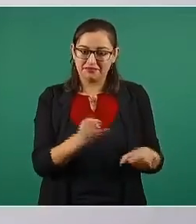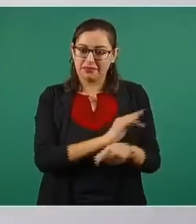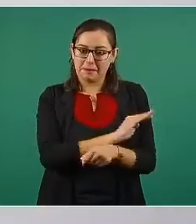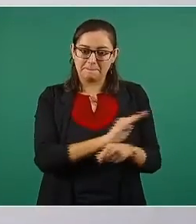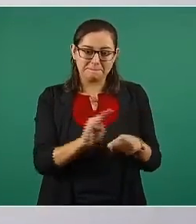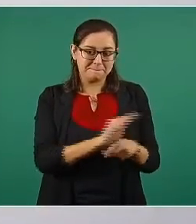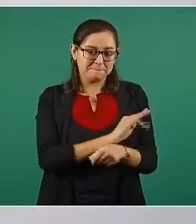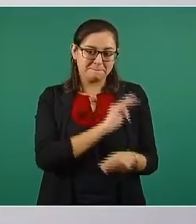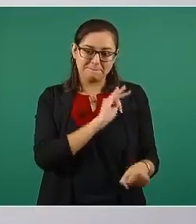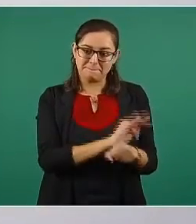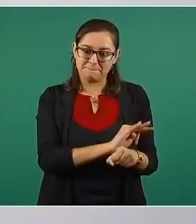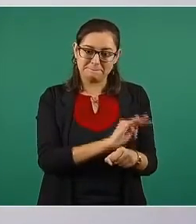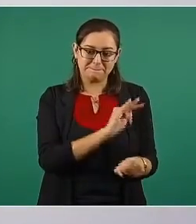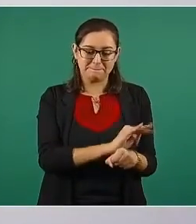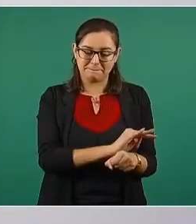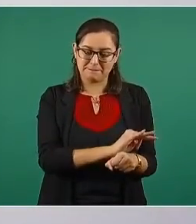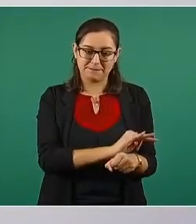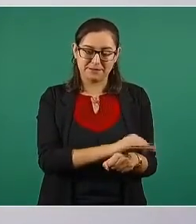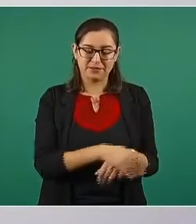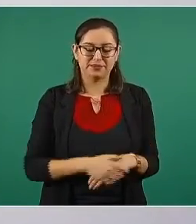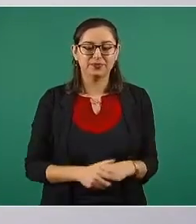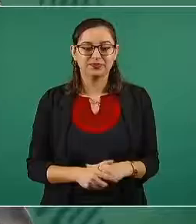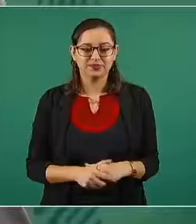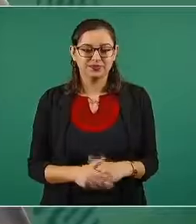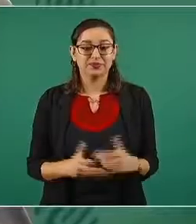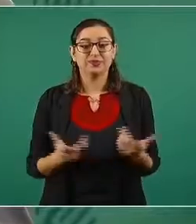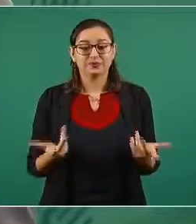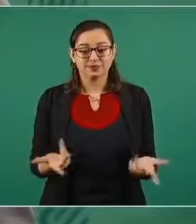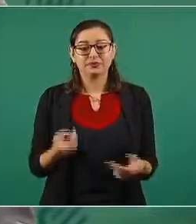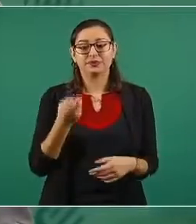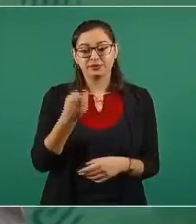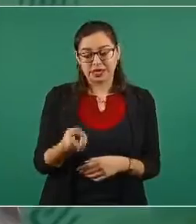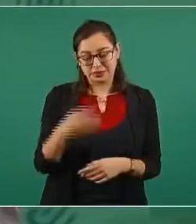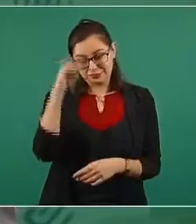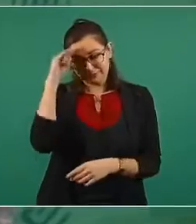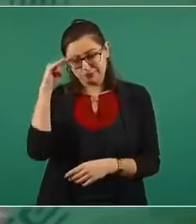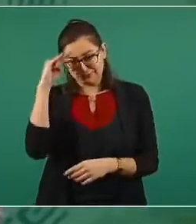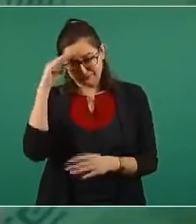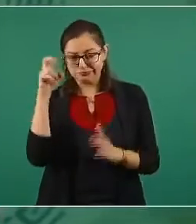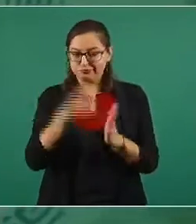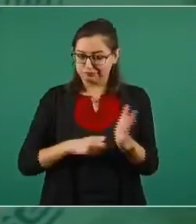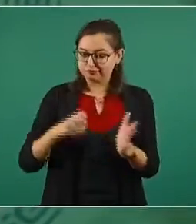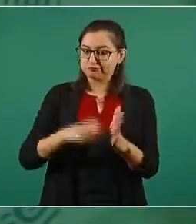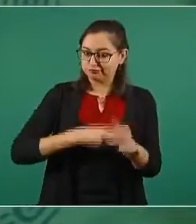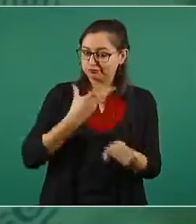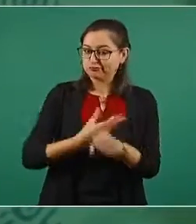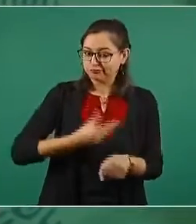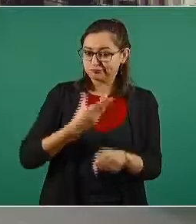beneficiado con la política neoliberal. Entonces, es lo que estamos corrigiendo.